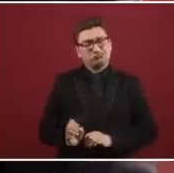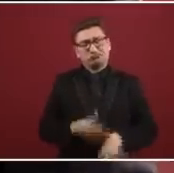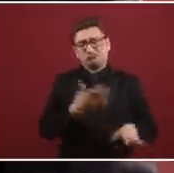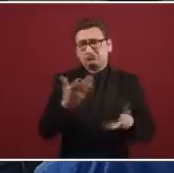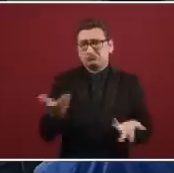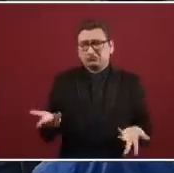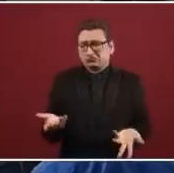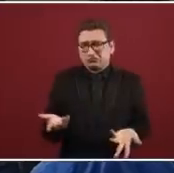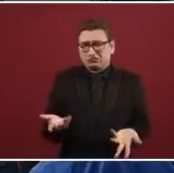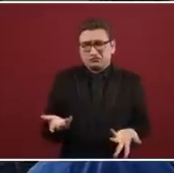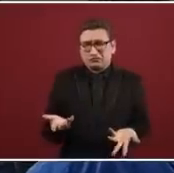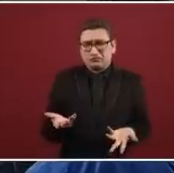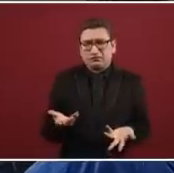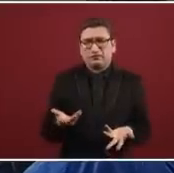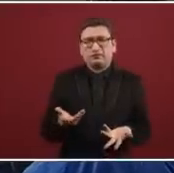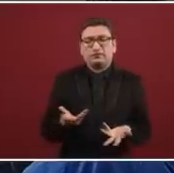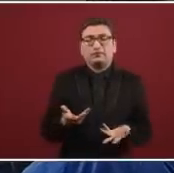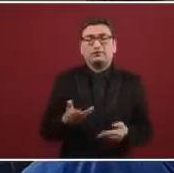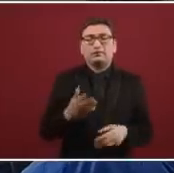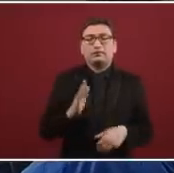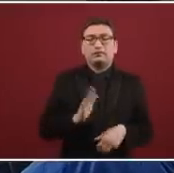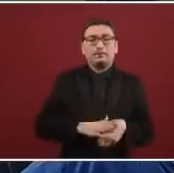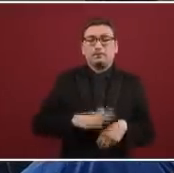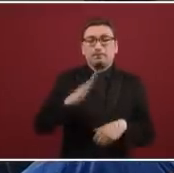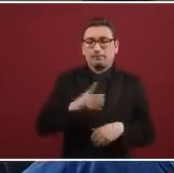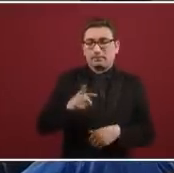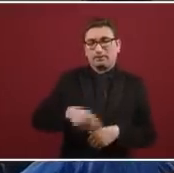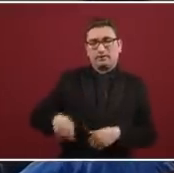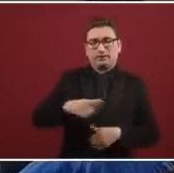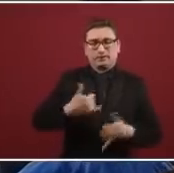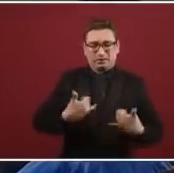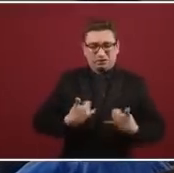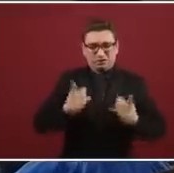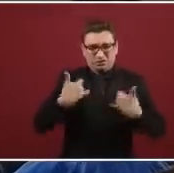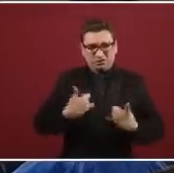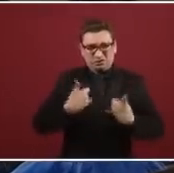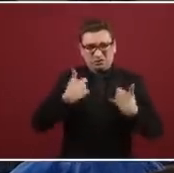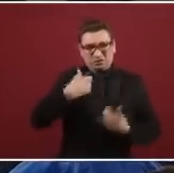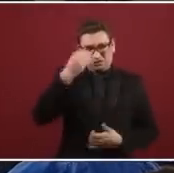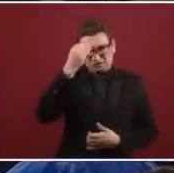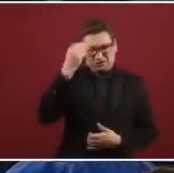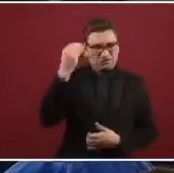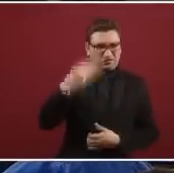y sobre todo se abandonó a los jóvenes.